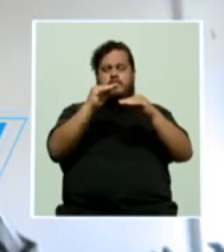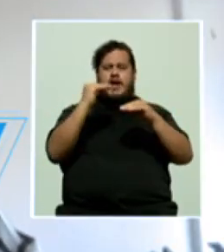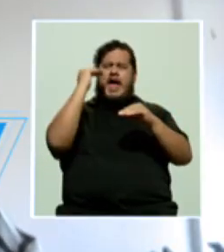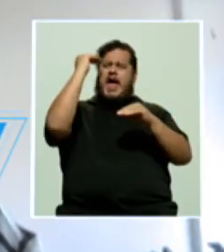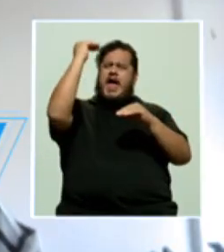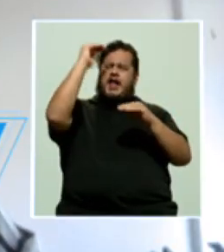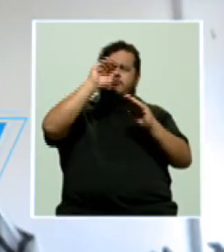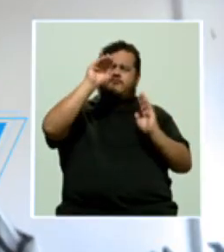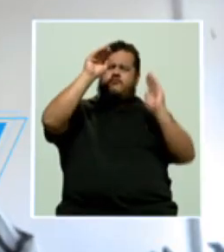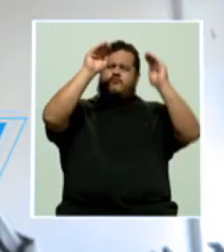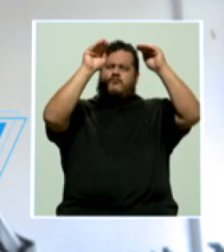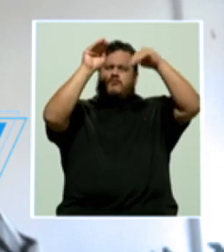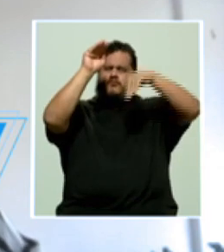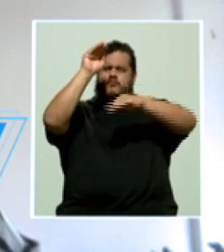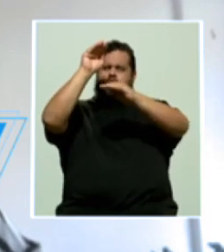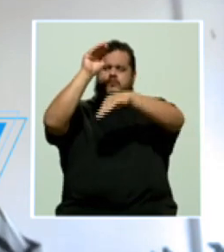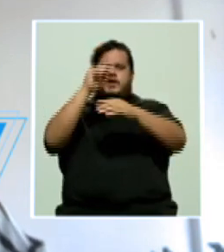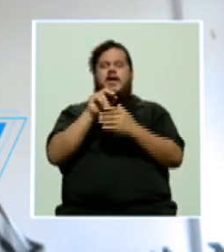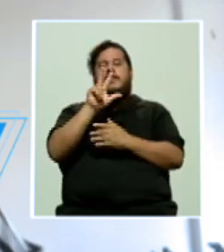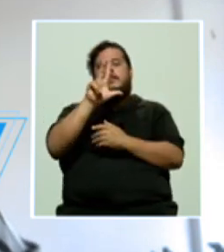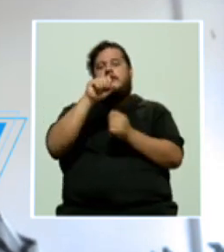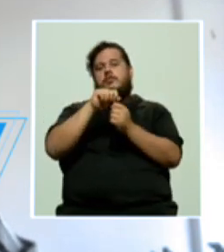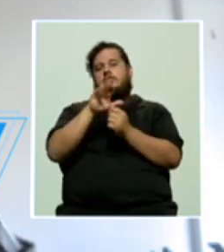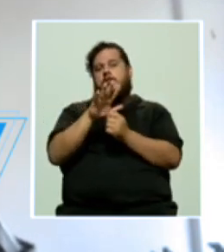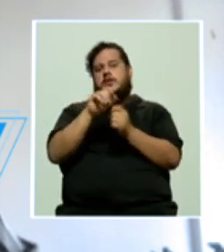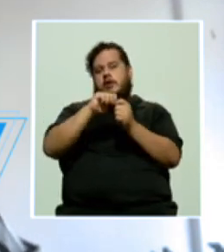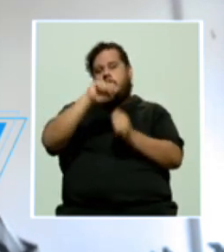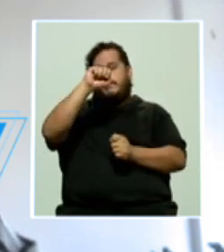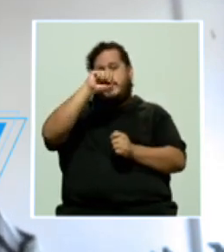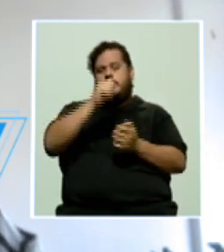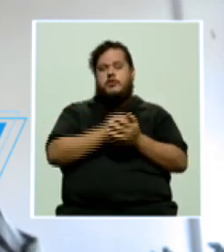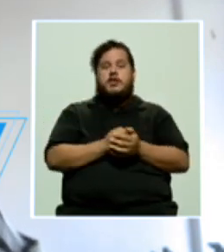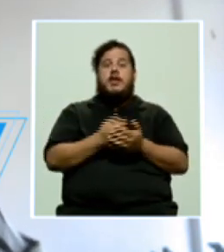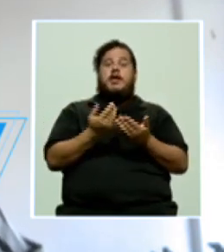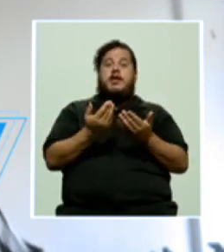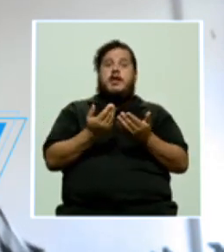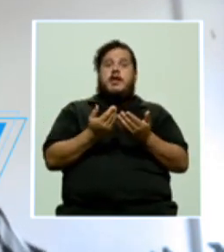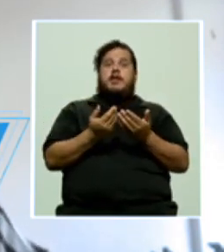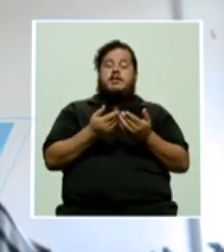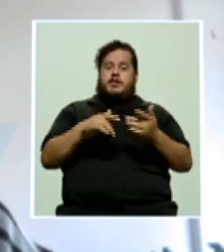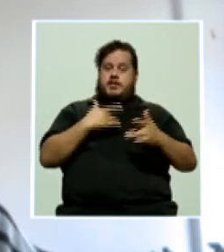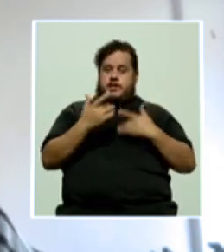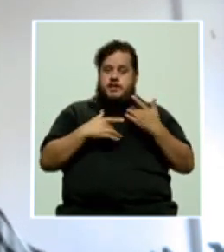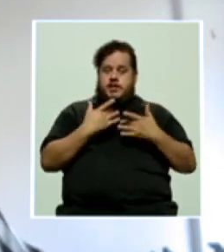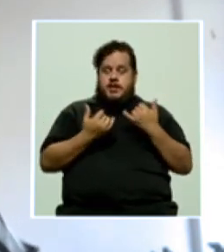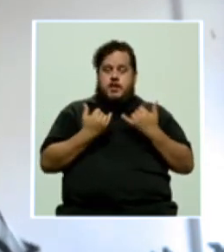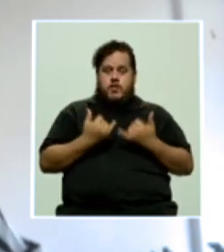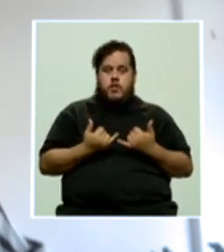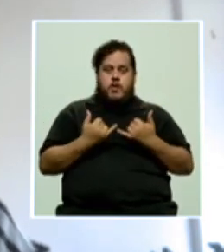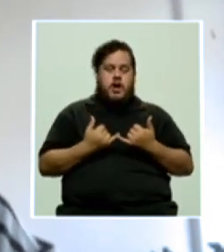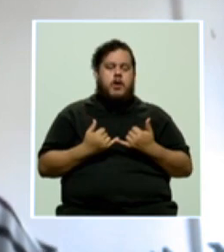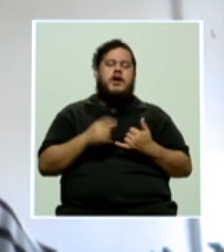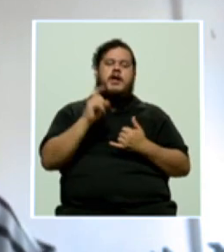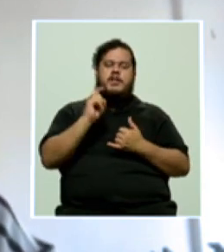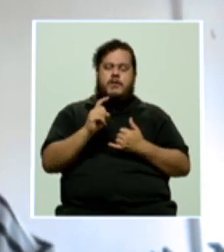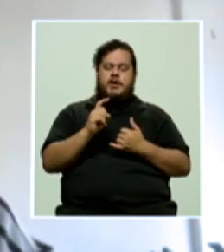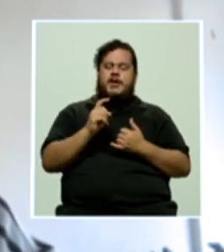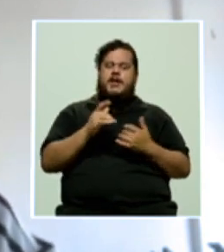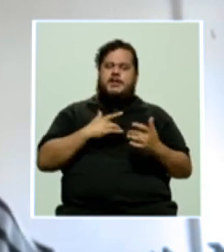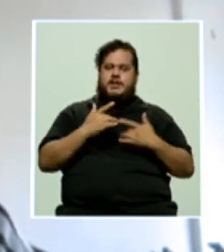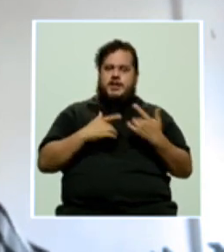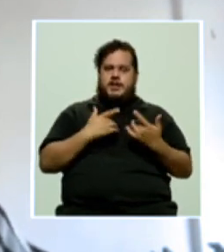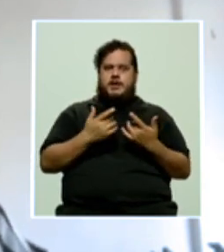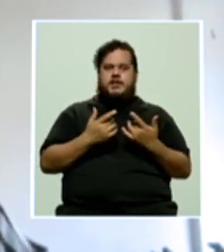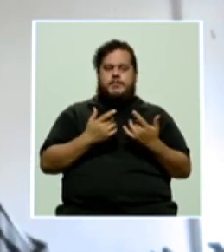Caribe, olas de 3.5 metros máximas se están sintiendo en estos momentos, deberían de estarse sintiendo en estos